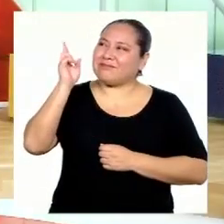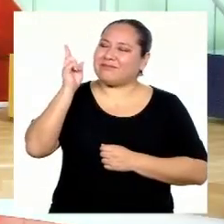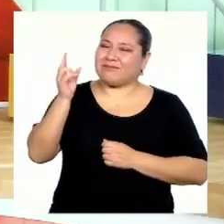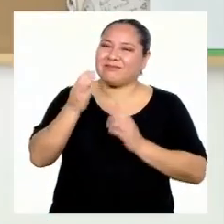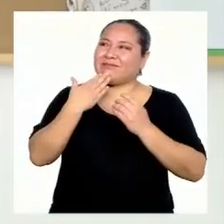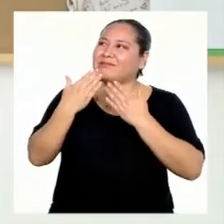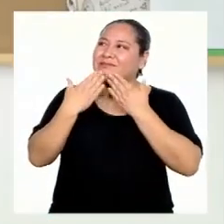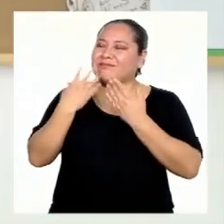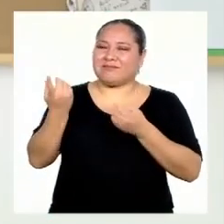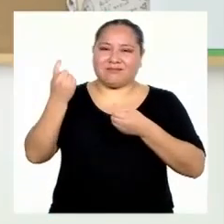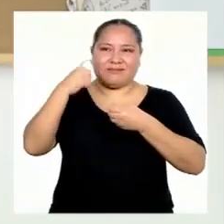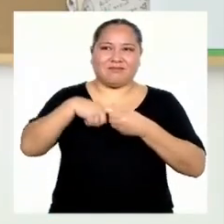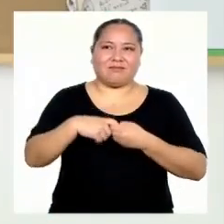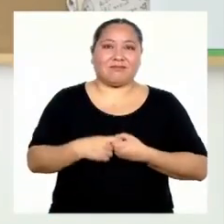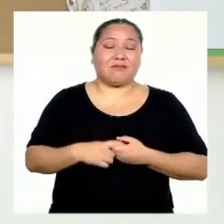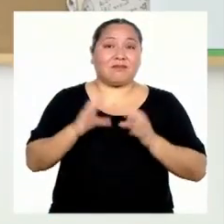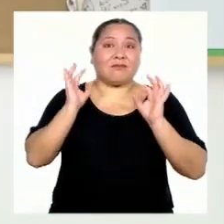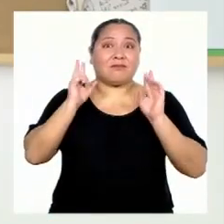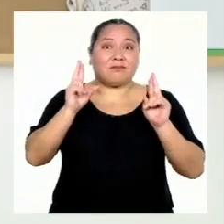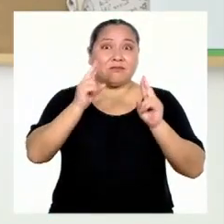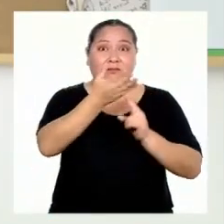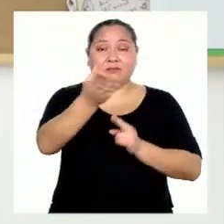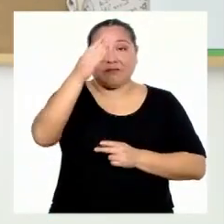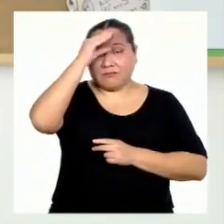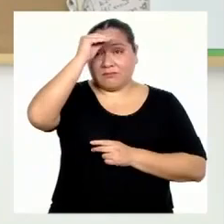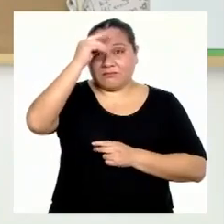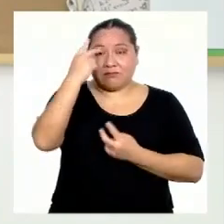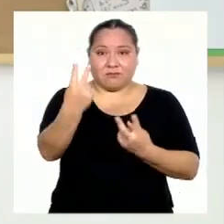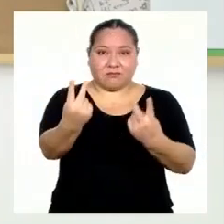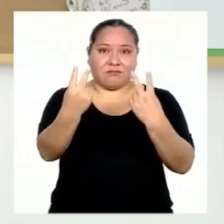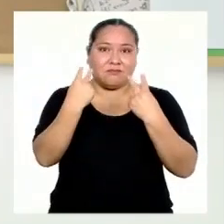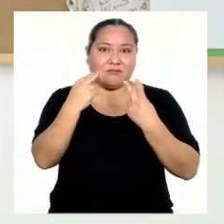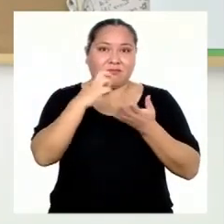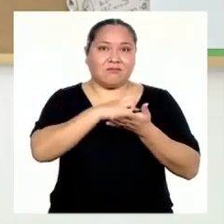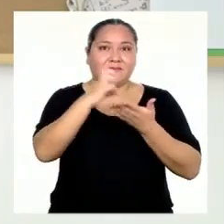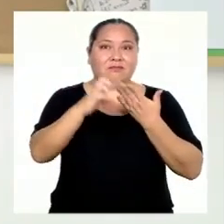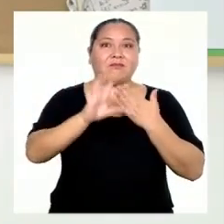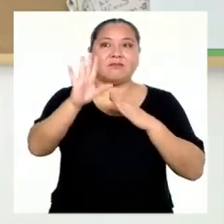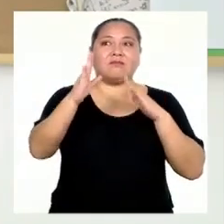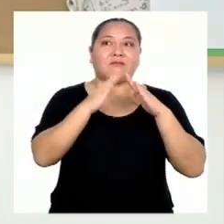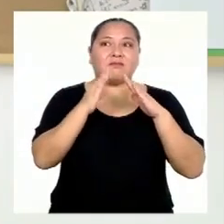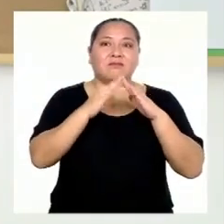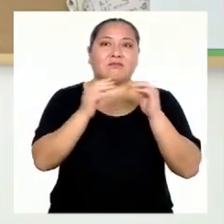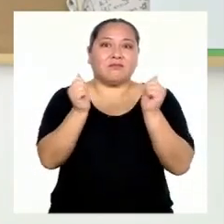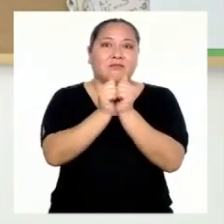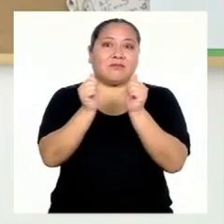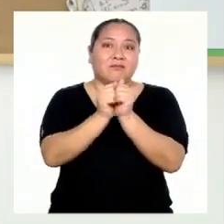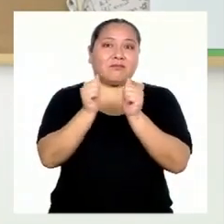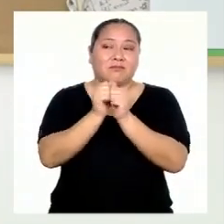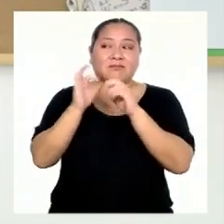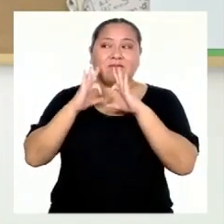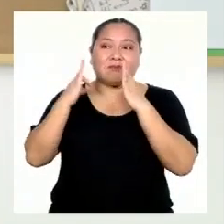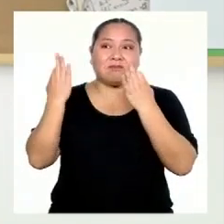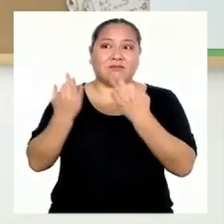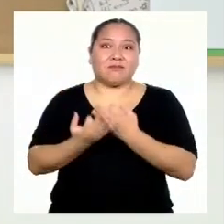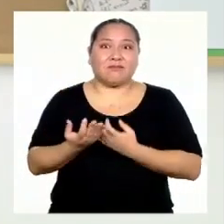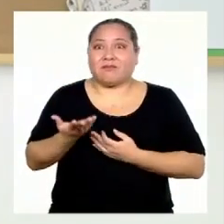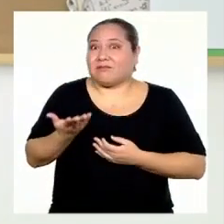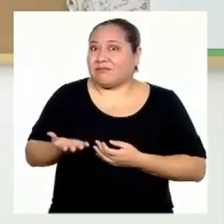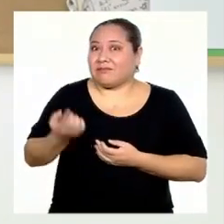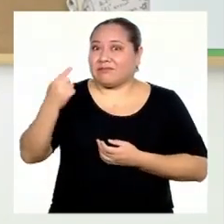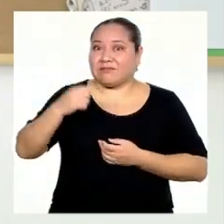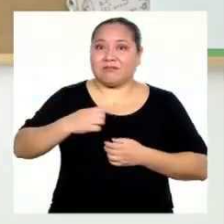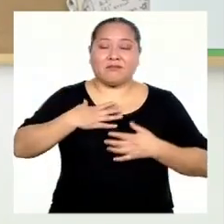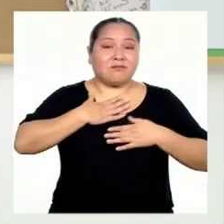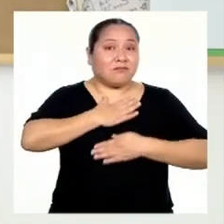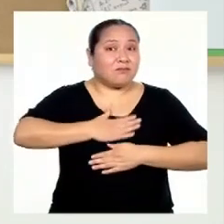por acompañarnos. Espero que las chicas y los chicos estén viendo estos programas en sus casas y en compañía de sus familias, porque el